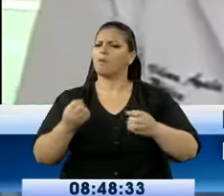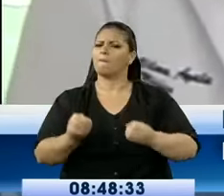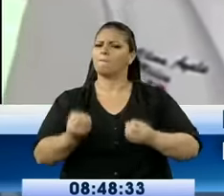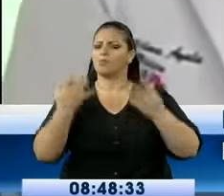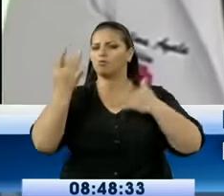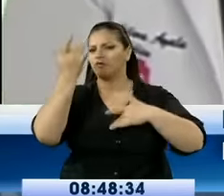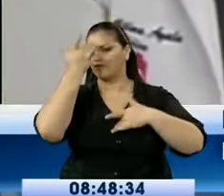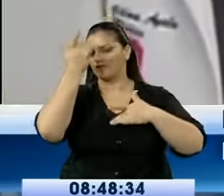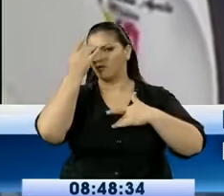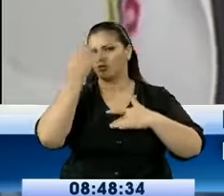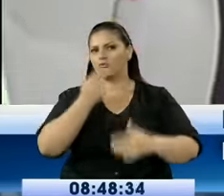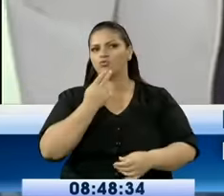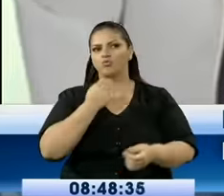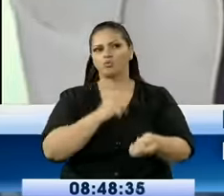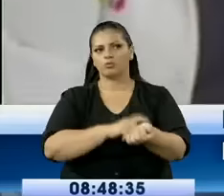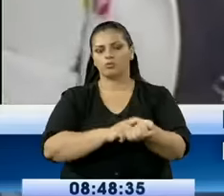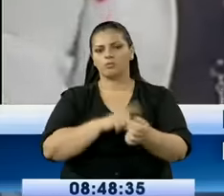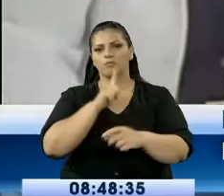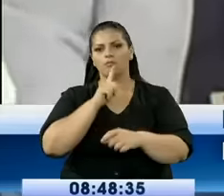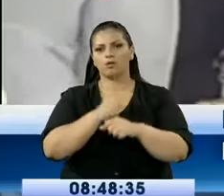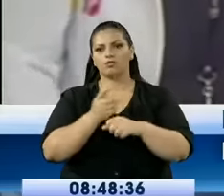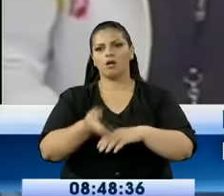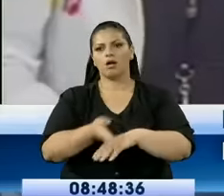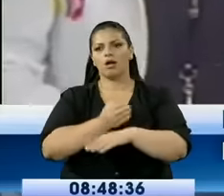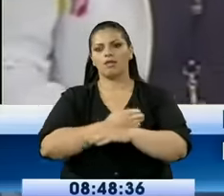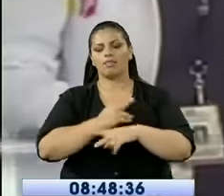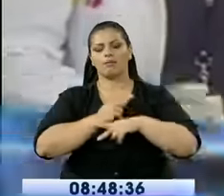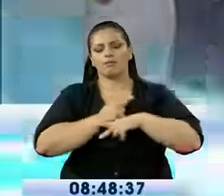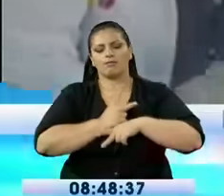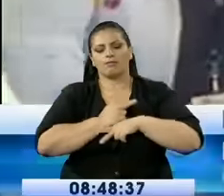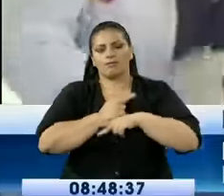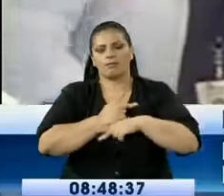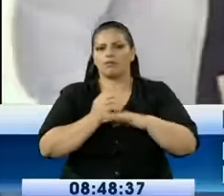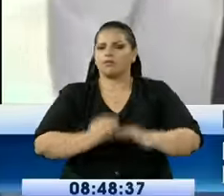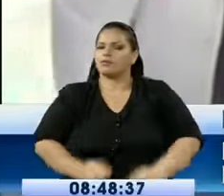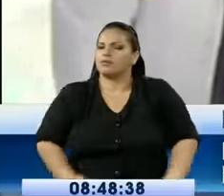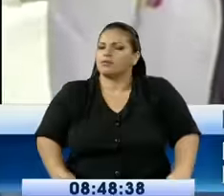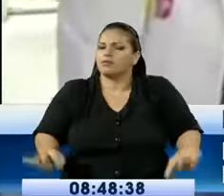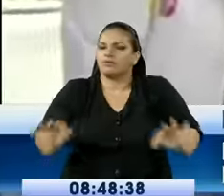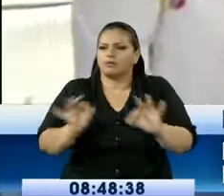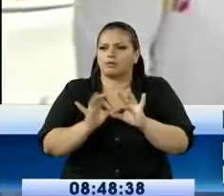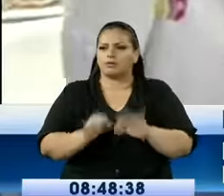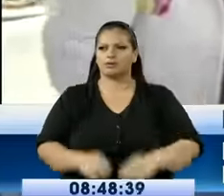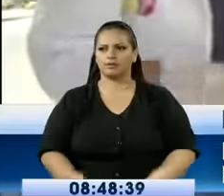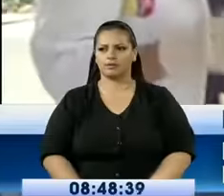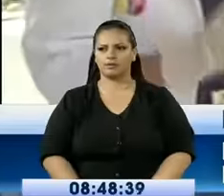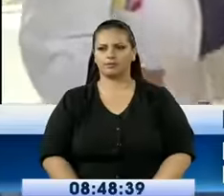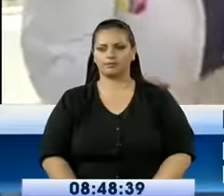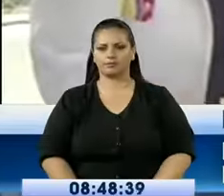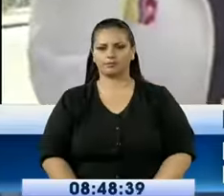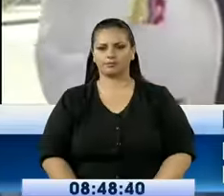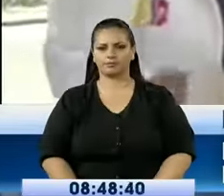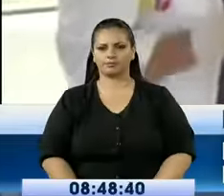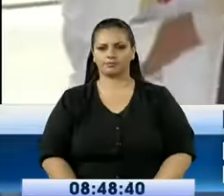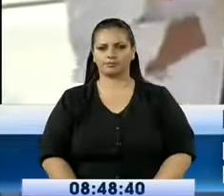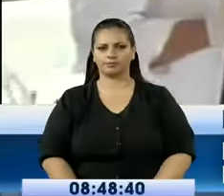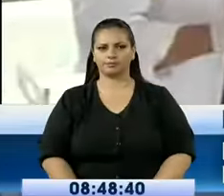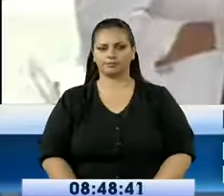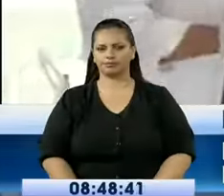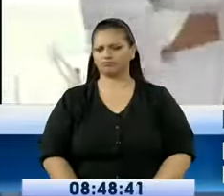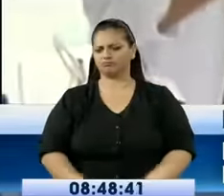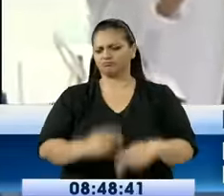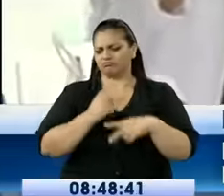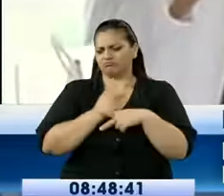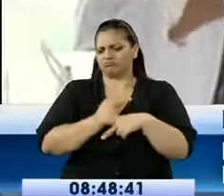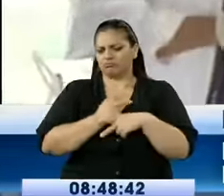que es lo que más mata a las personas, ¿no? Prevención de las complicaciones de las enfermedades crónicas no transmisibles como la diabetes. ¿Y cómo prevenimos eso?